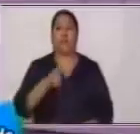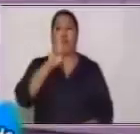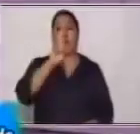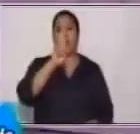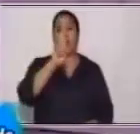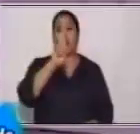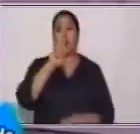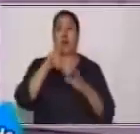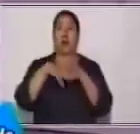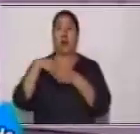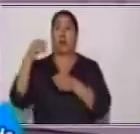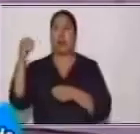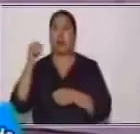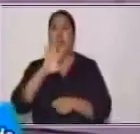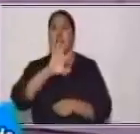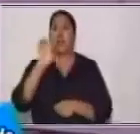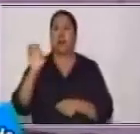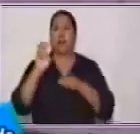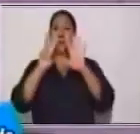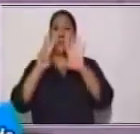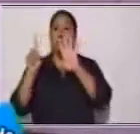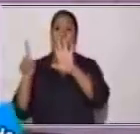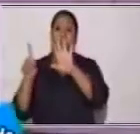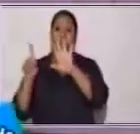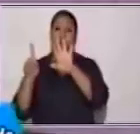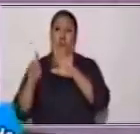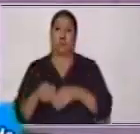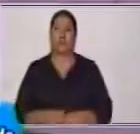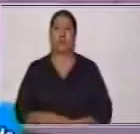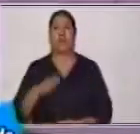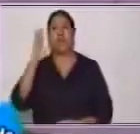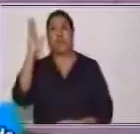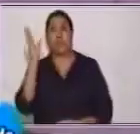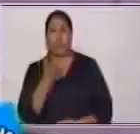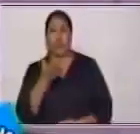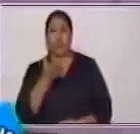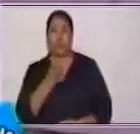letra R va a ser igual a 576 dividido